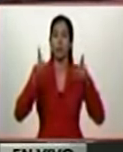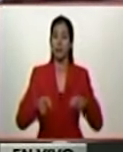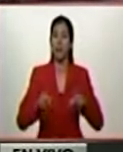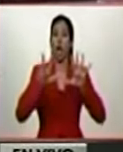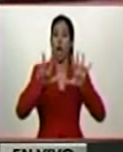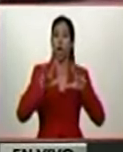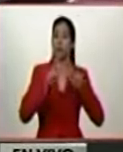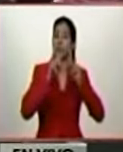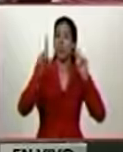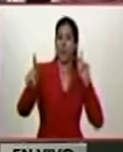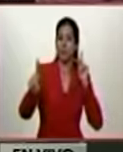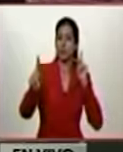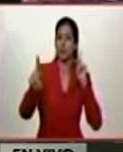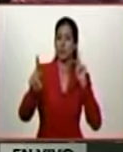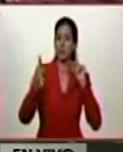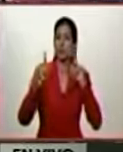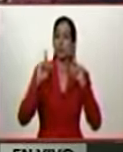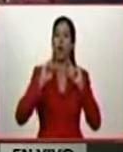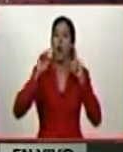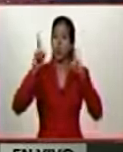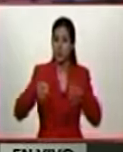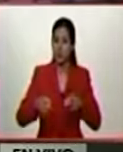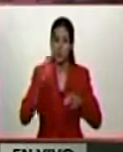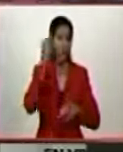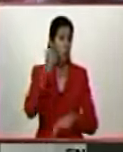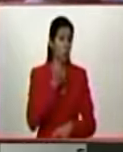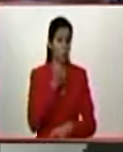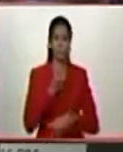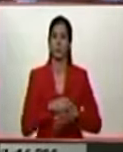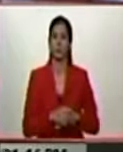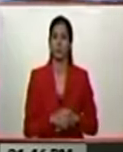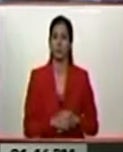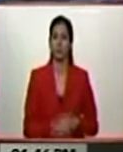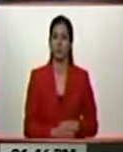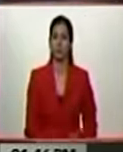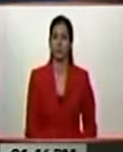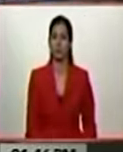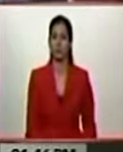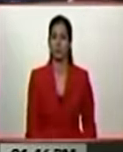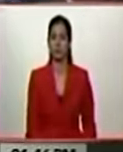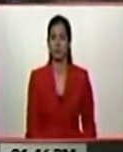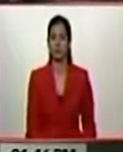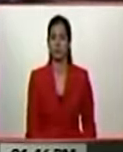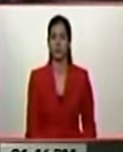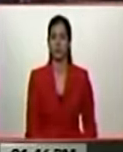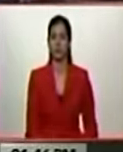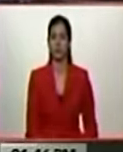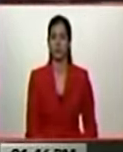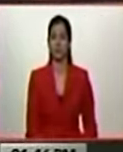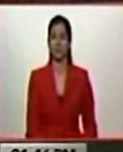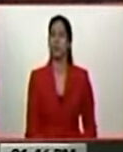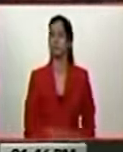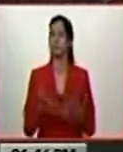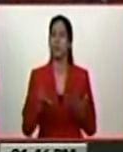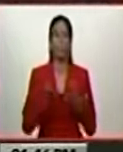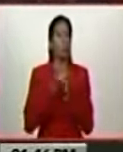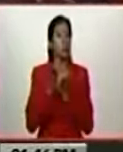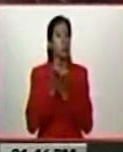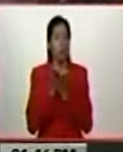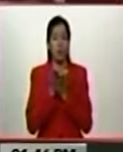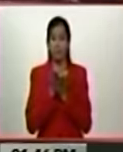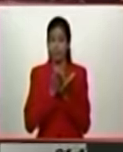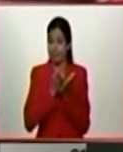8 kilómetros, la autopista Gran Mariscal, de la Gran Mariscal de Ayacucho, de la Gran Mariscal de Ayacucho, que continúa